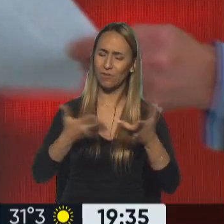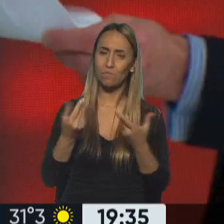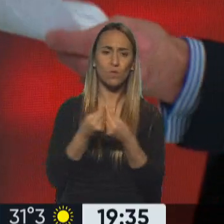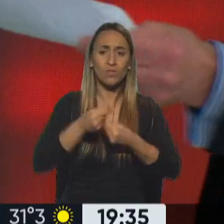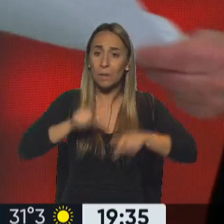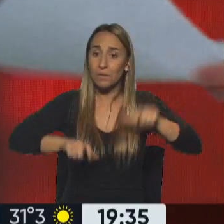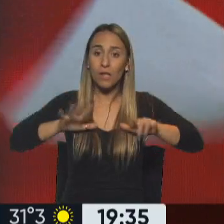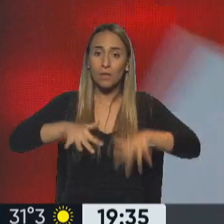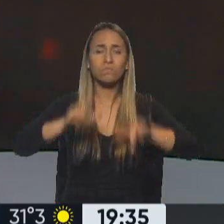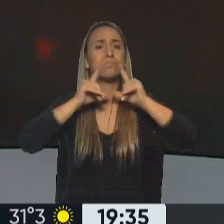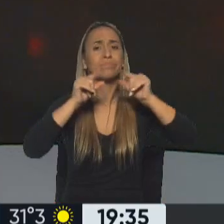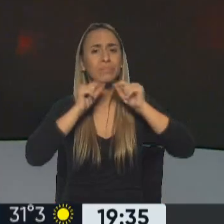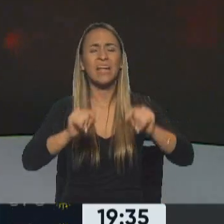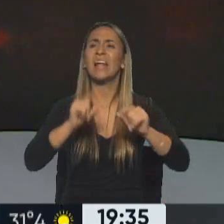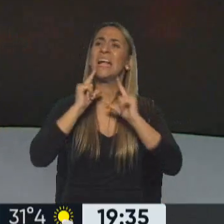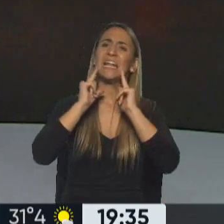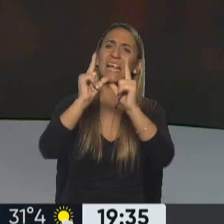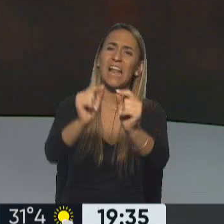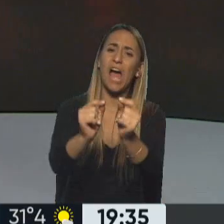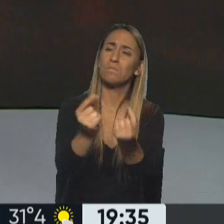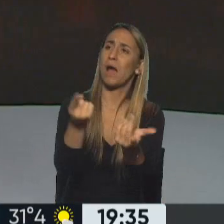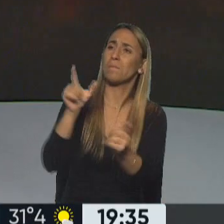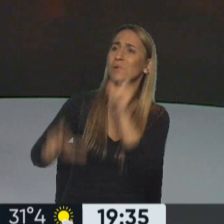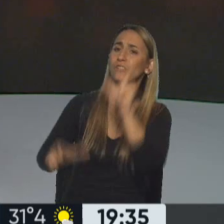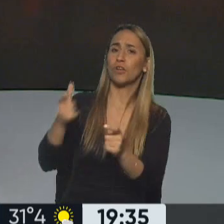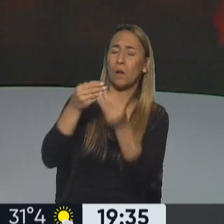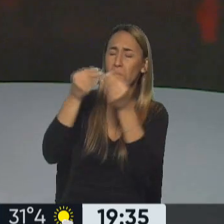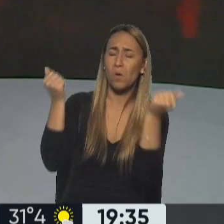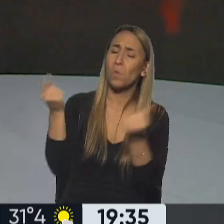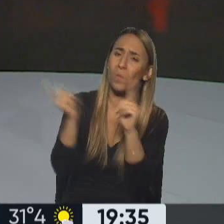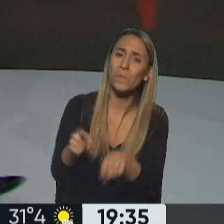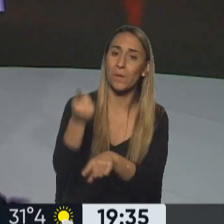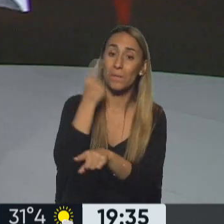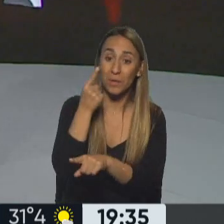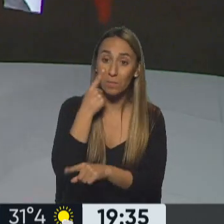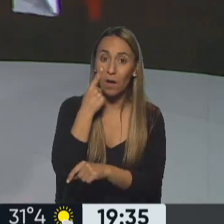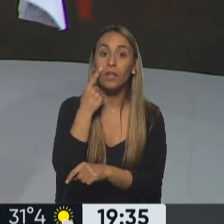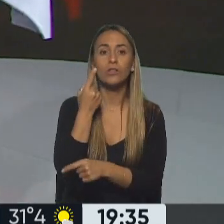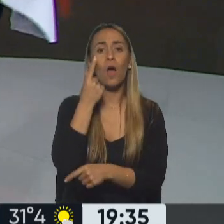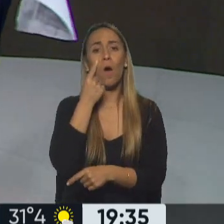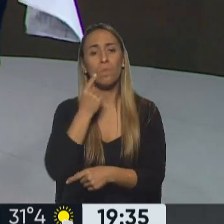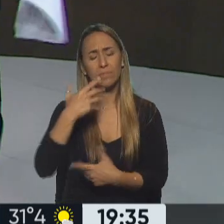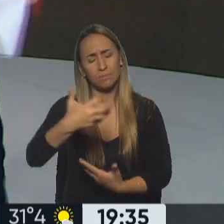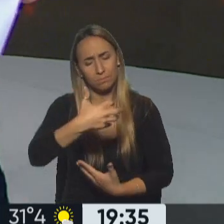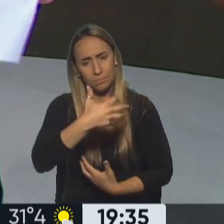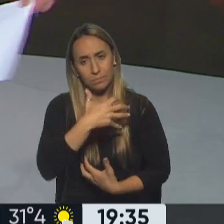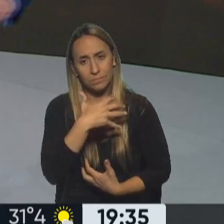reclaman vivo por lo desaparecido y como que él como que él intenta